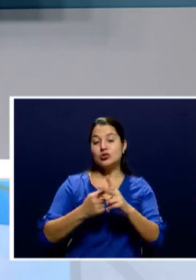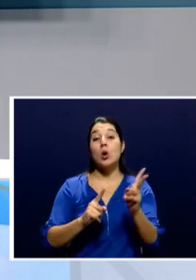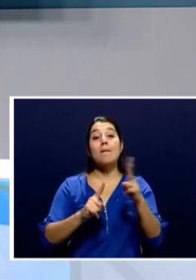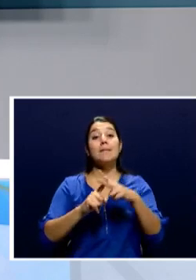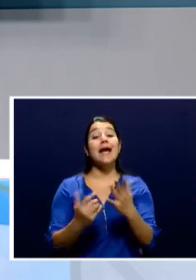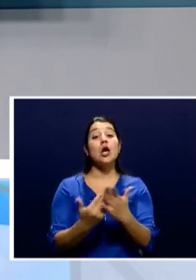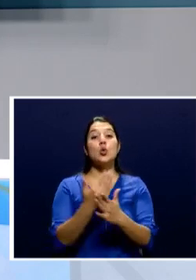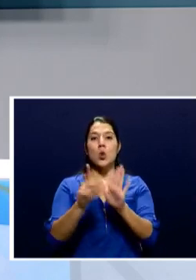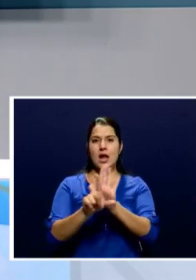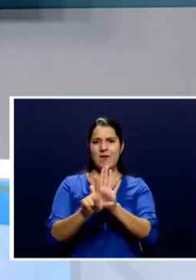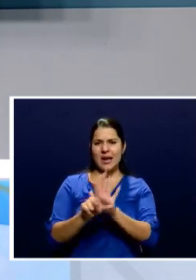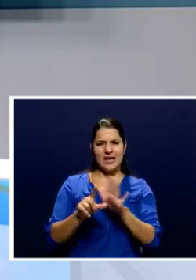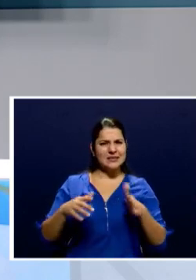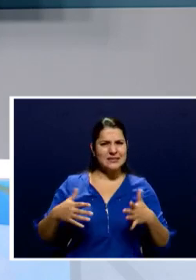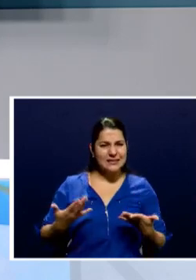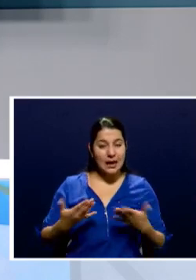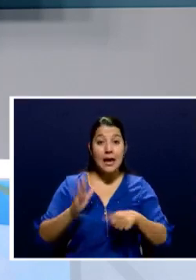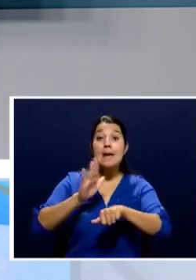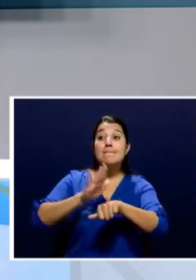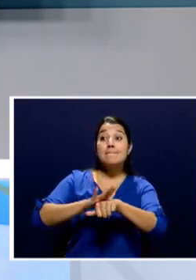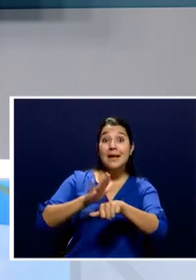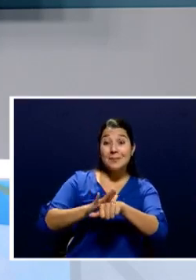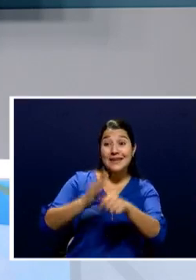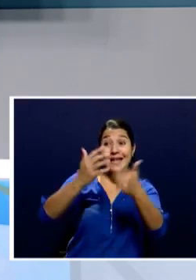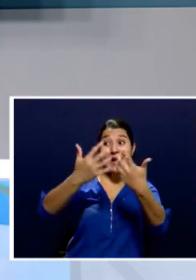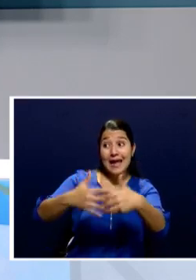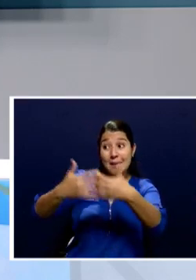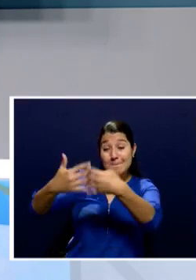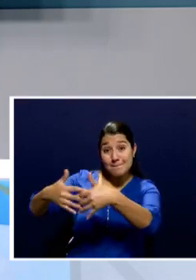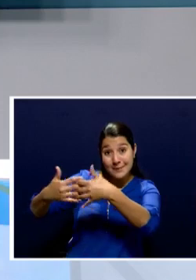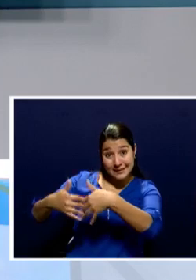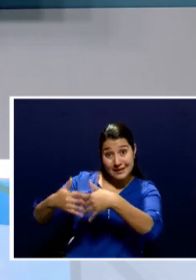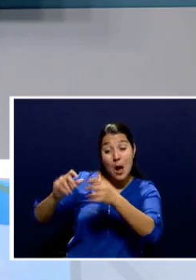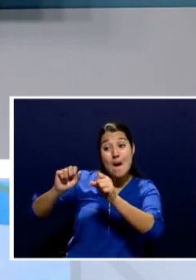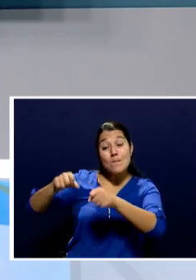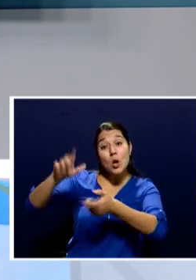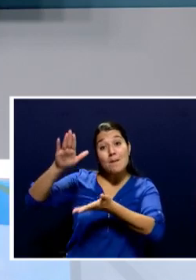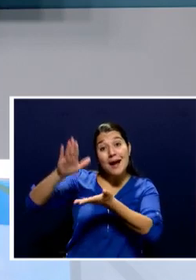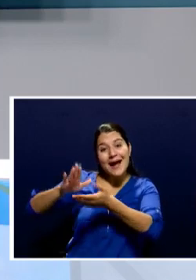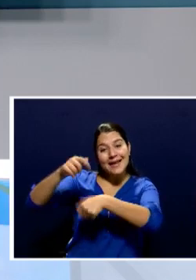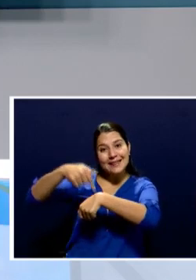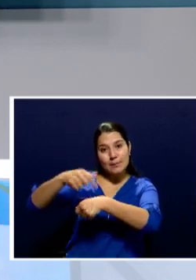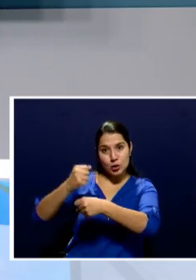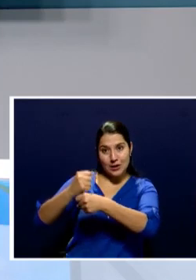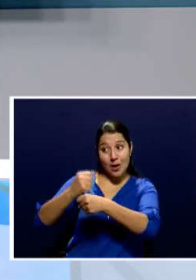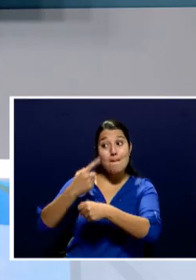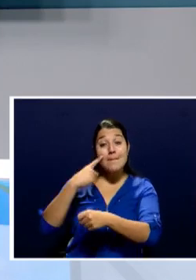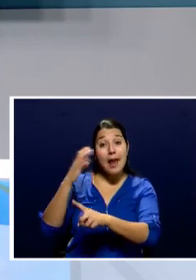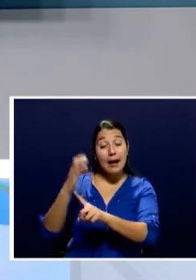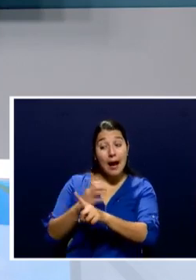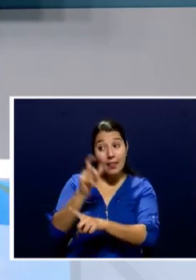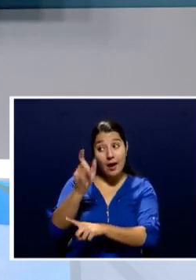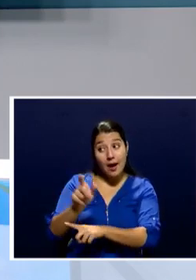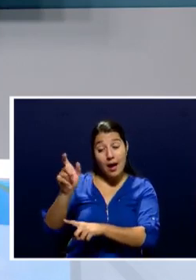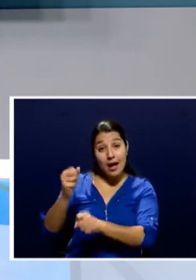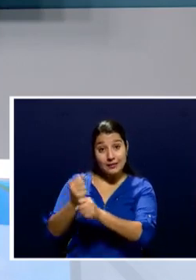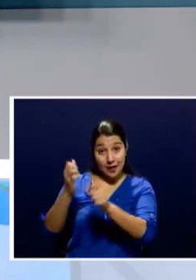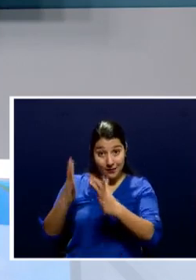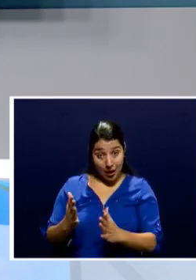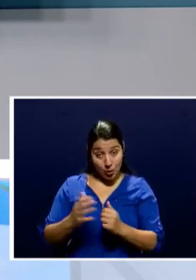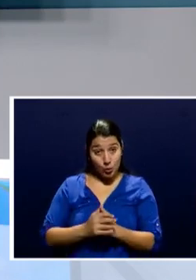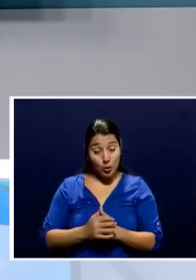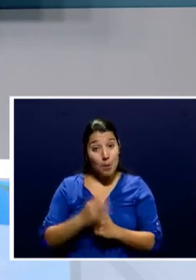cuyos ingresos se vieron afectados por la pandemia reducir las jornadas laborales. Para analizar los detalles de